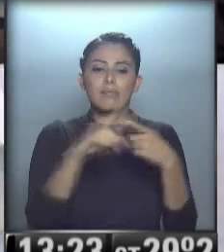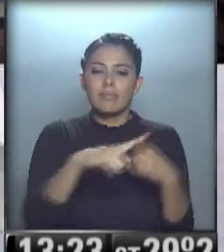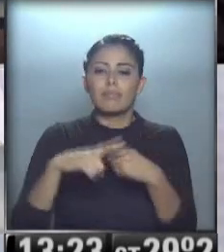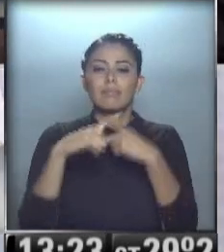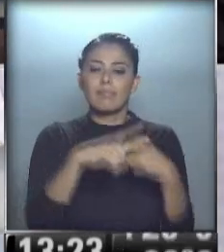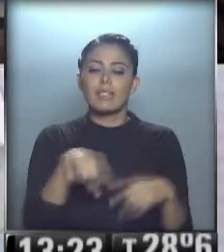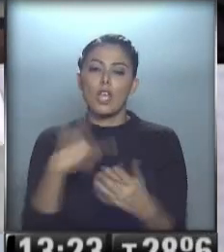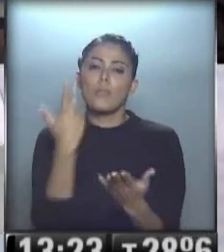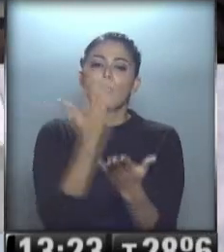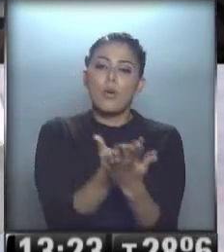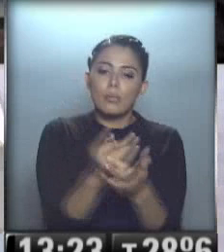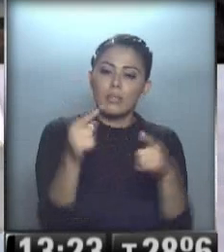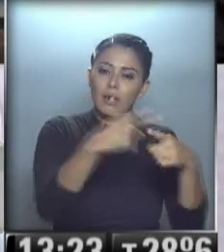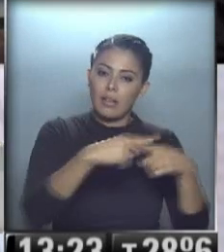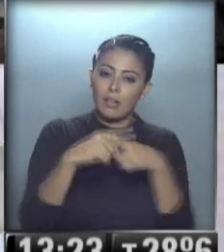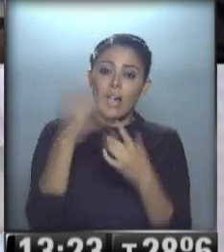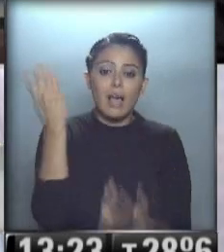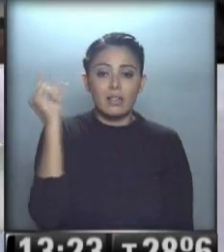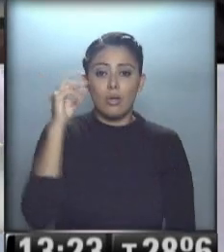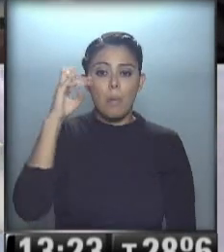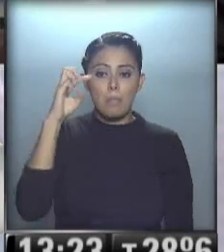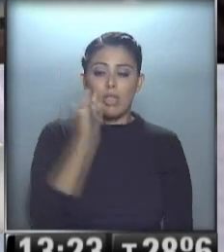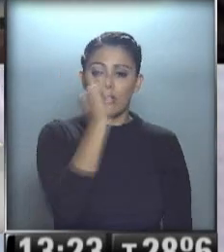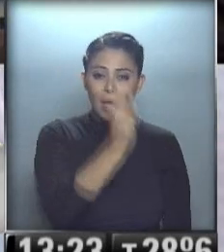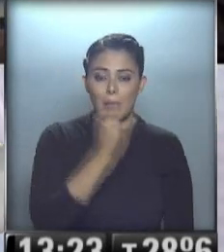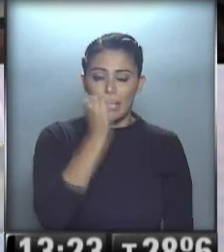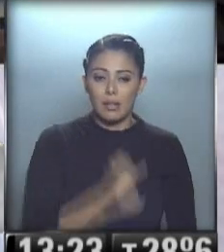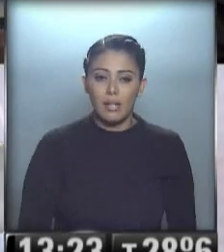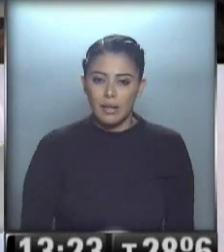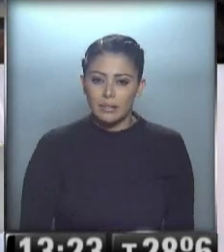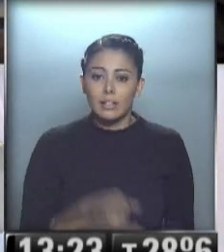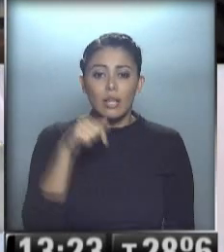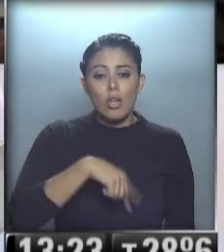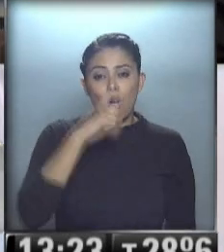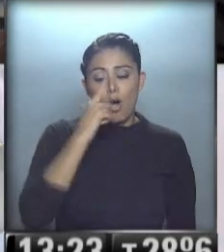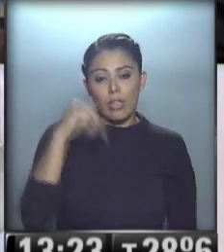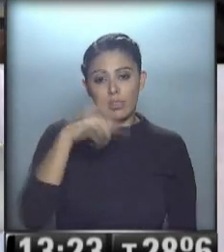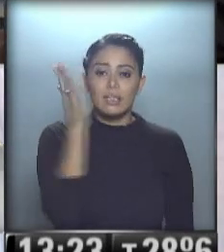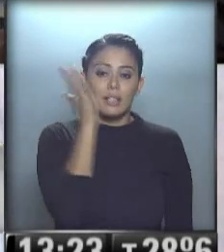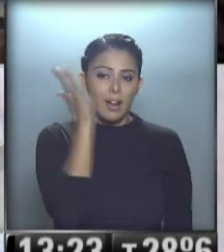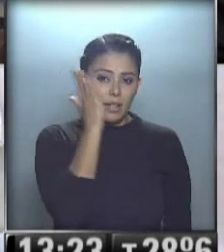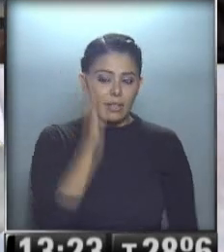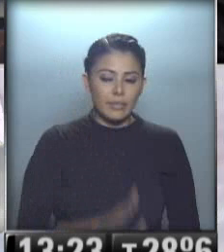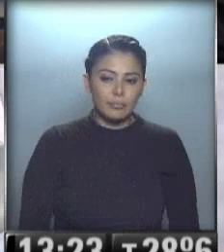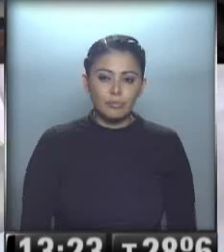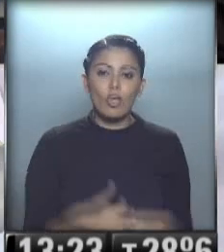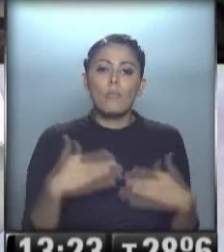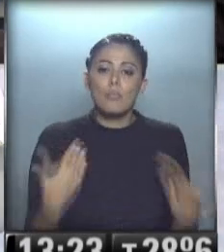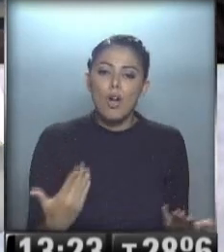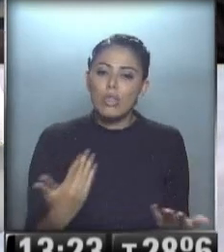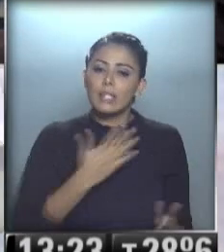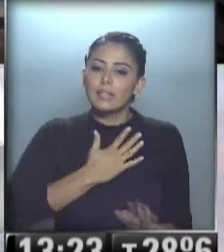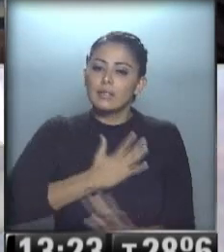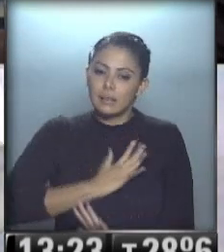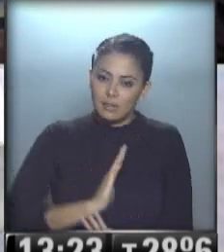planteamiento del diálogo con la expectativa que recién Pedro les explicaba de esta jornada de hoy a la tarde eh de ser por lo menos